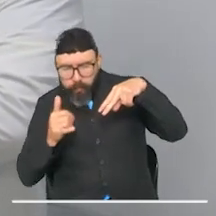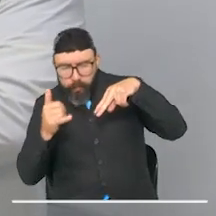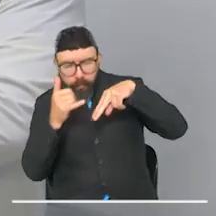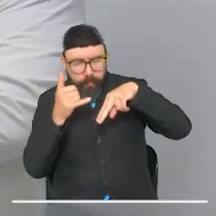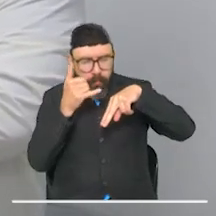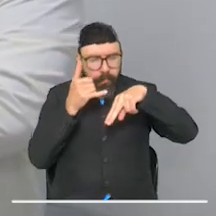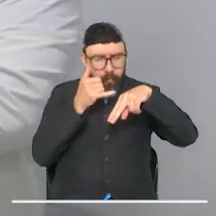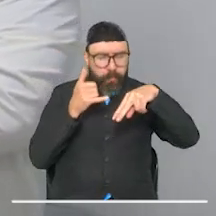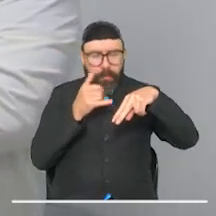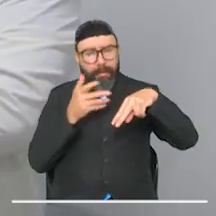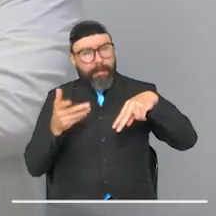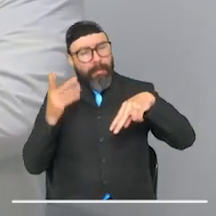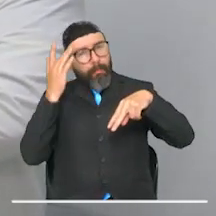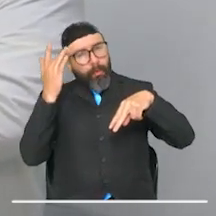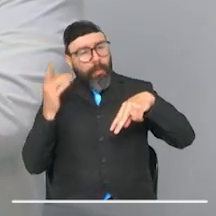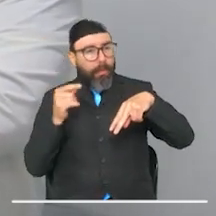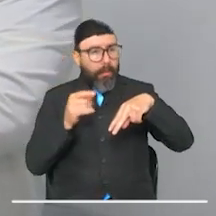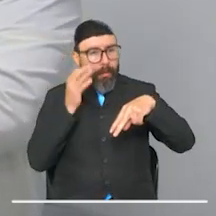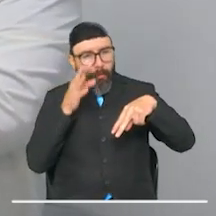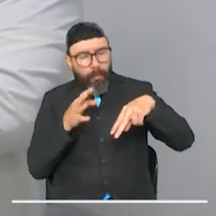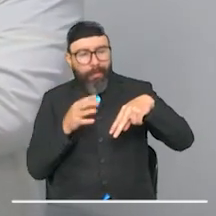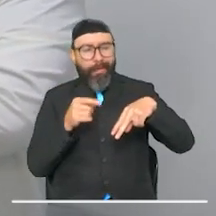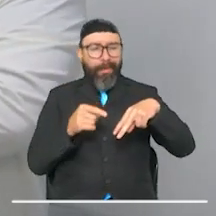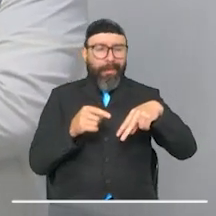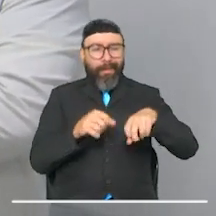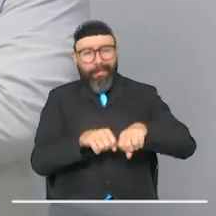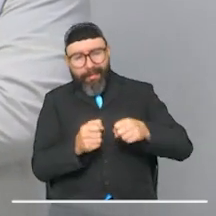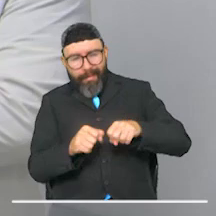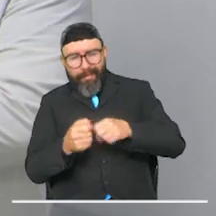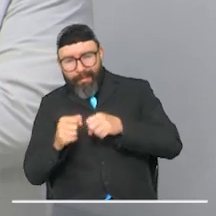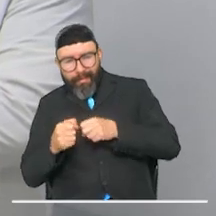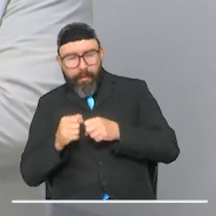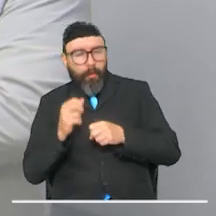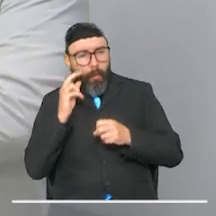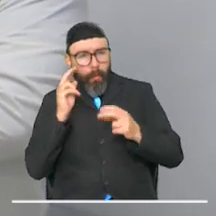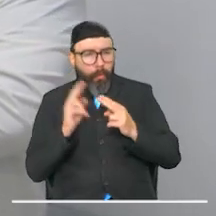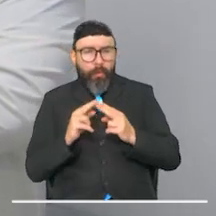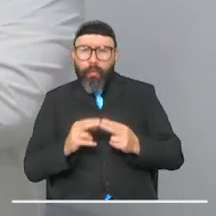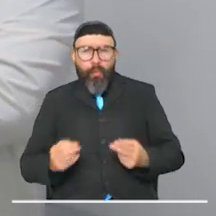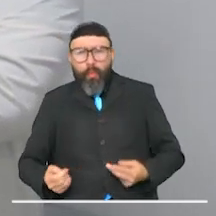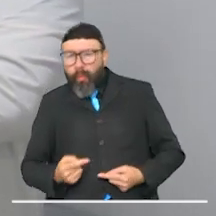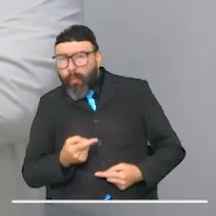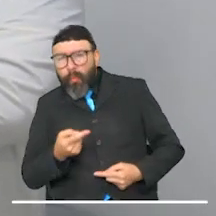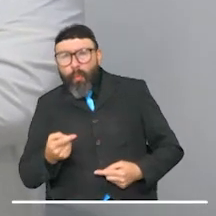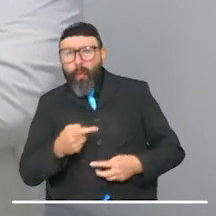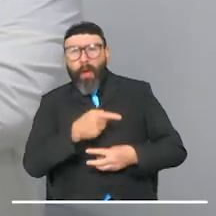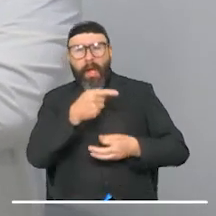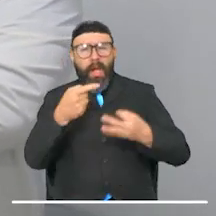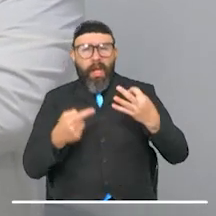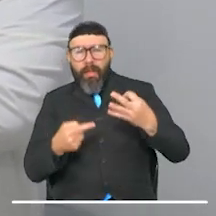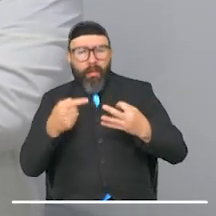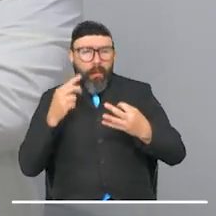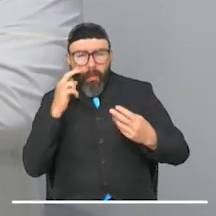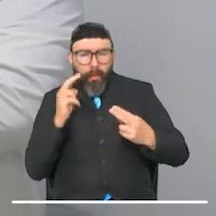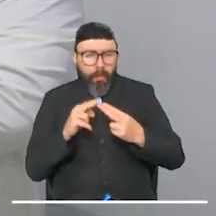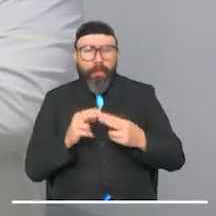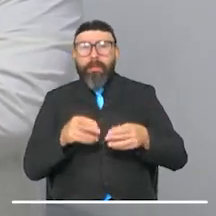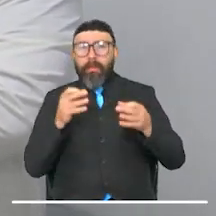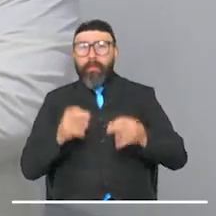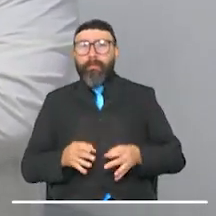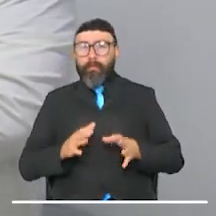exista de que uno u otro sistema esté afectado arterial venoso o linfático después que tenemos un criterio